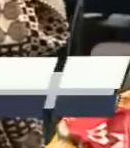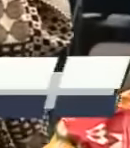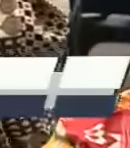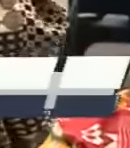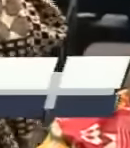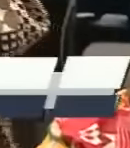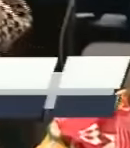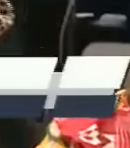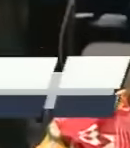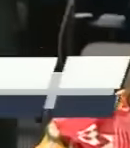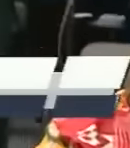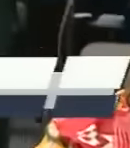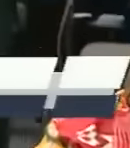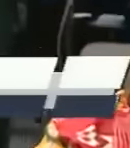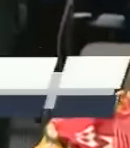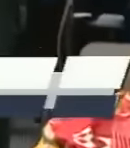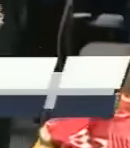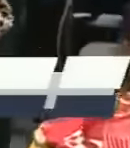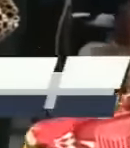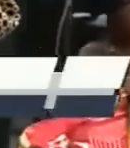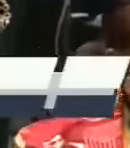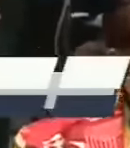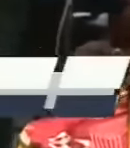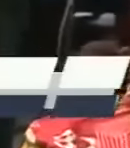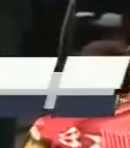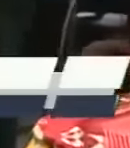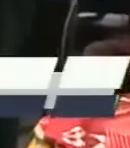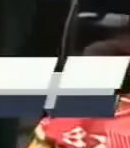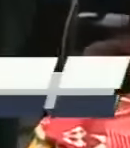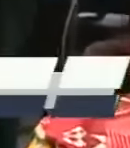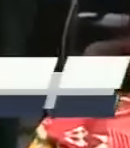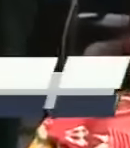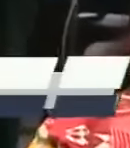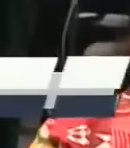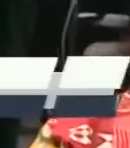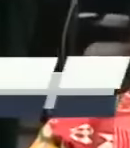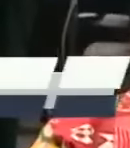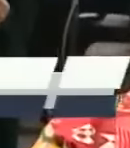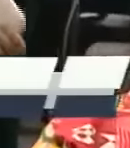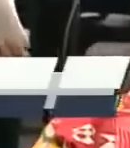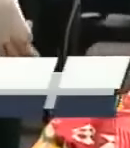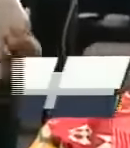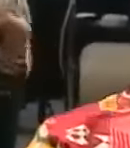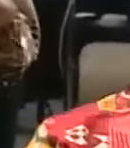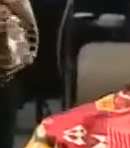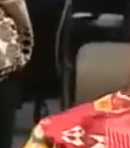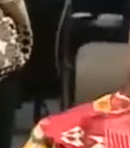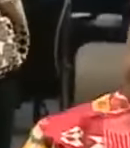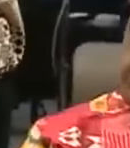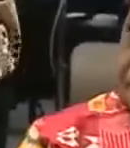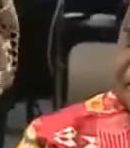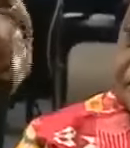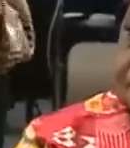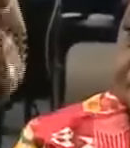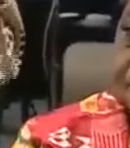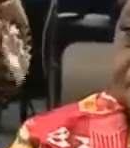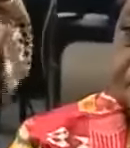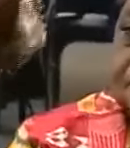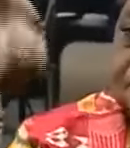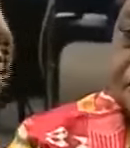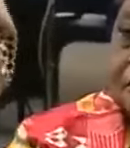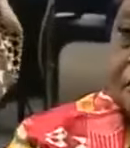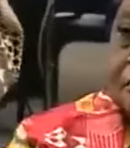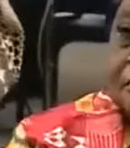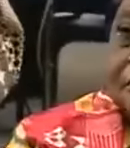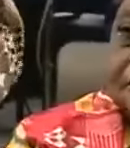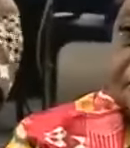y todos los sectores, todos los movimientos sociales. Pero hay una cosa que también nos ha motivado